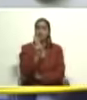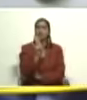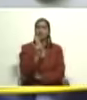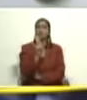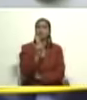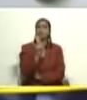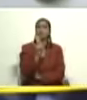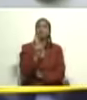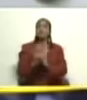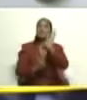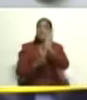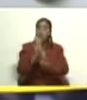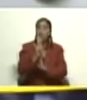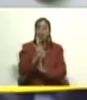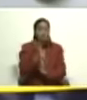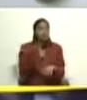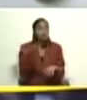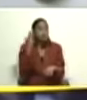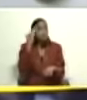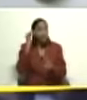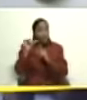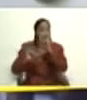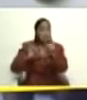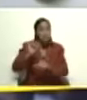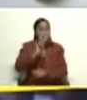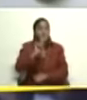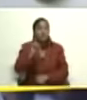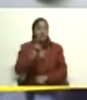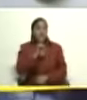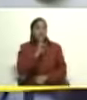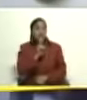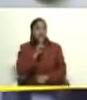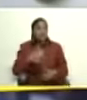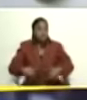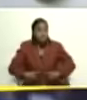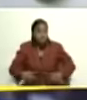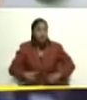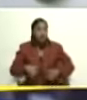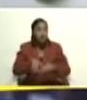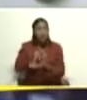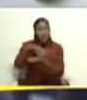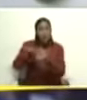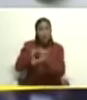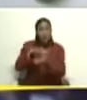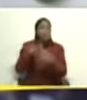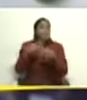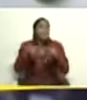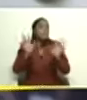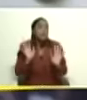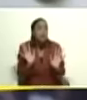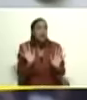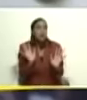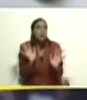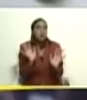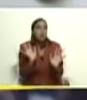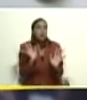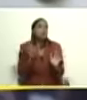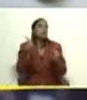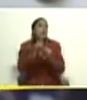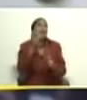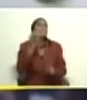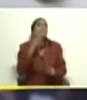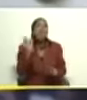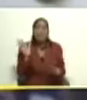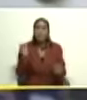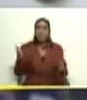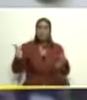grandes desafíos que tenemos en el siglo XXI, que tienen que ver, como decía el presidente, con estos calores que a veces nos impiden el desarrollo